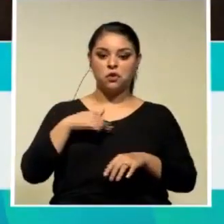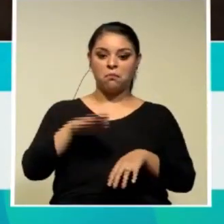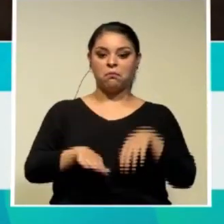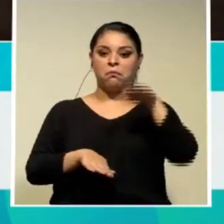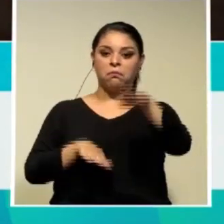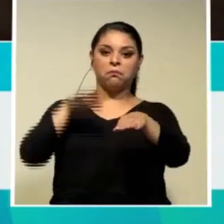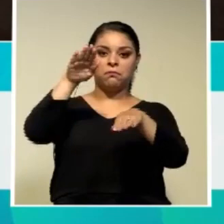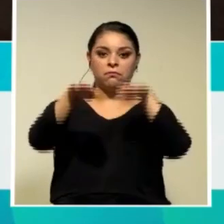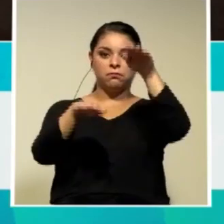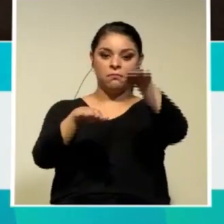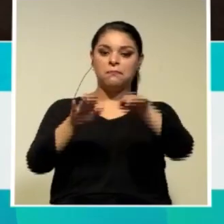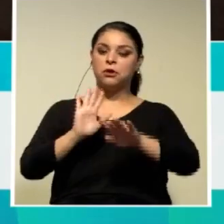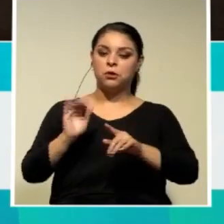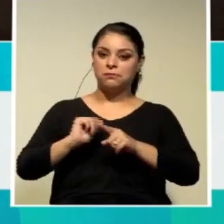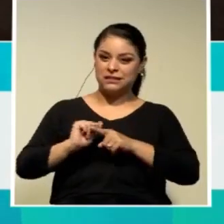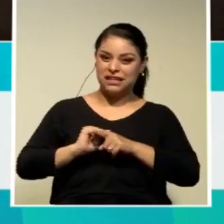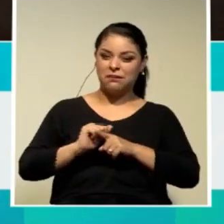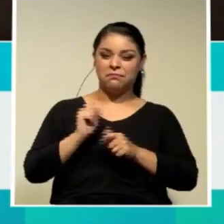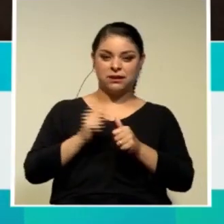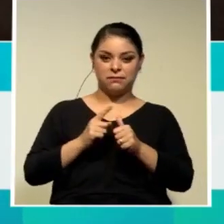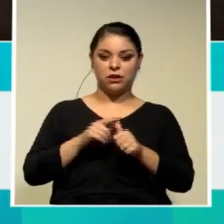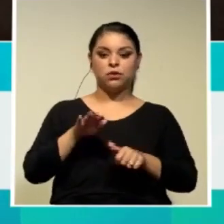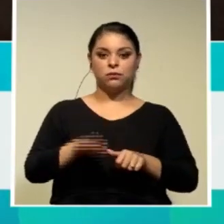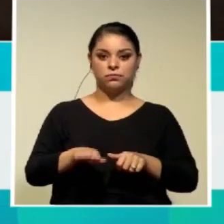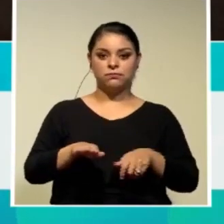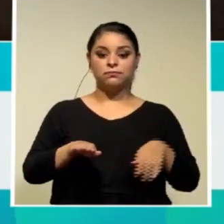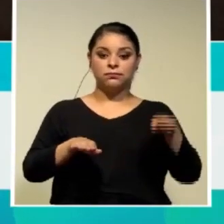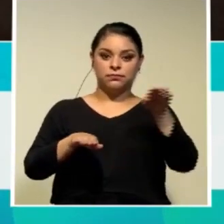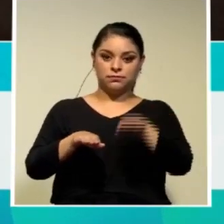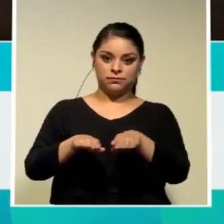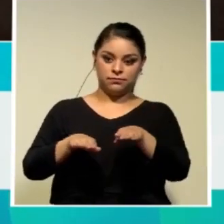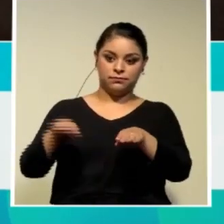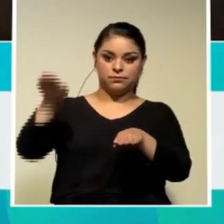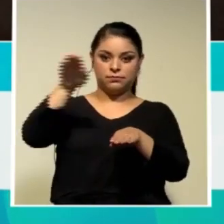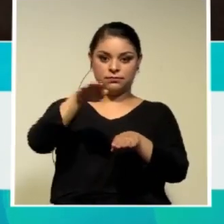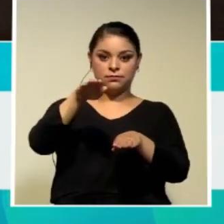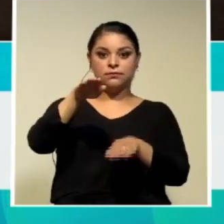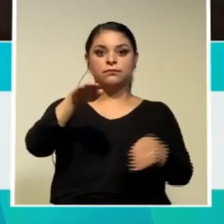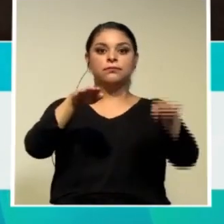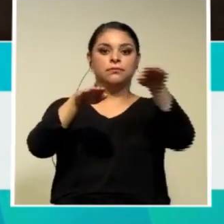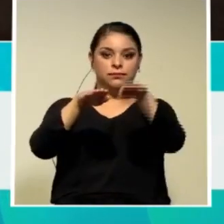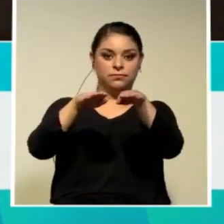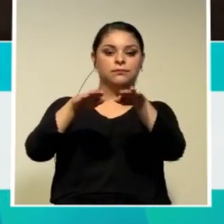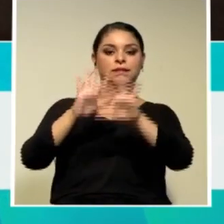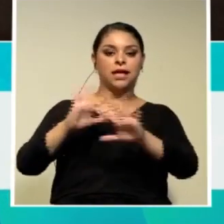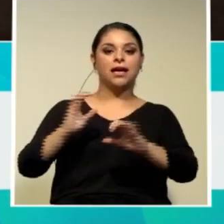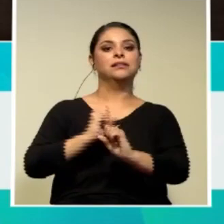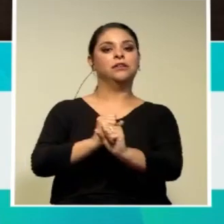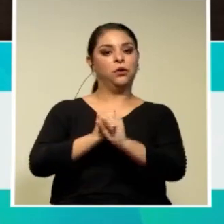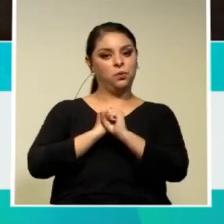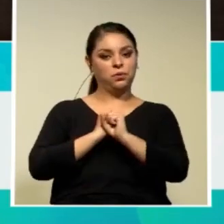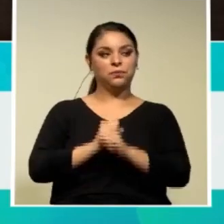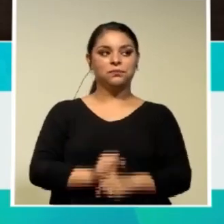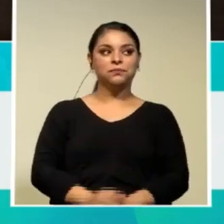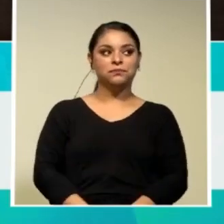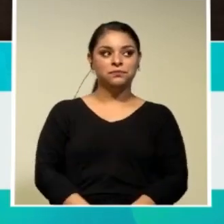vamos a practicar. Pero al principio solo ese, ajá. Nos aseguramos de que estamos bien. Ajá, muy y bien. Y el otro.